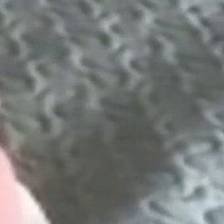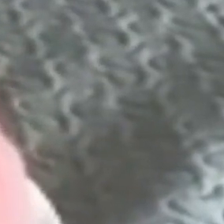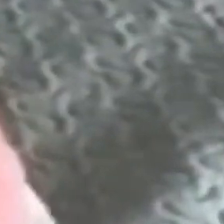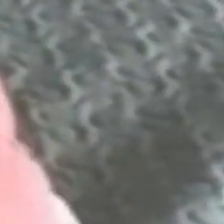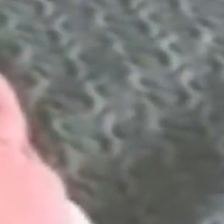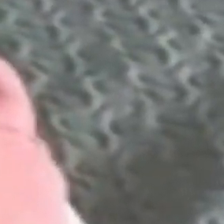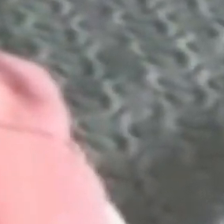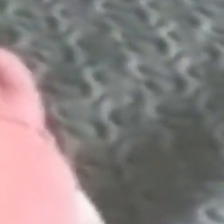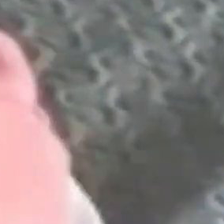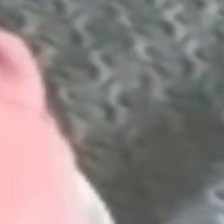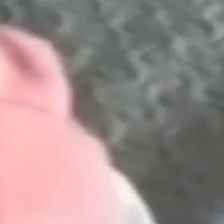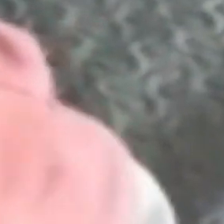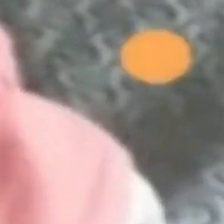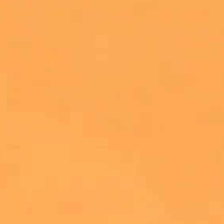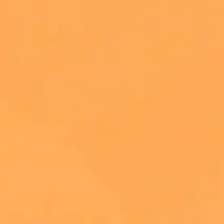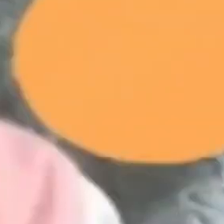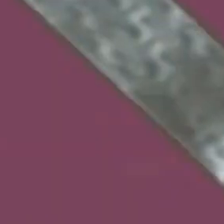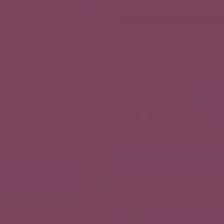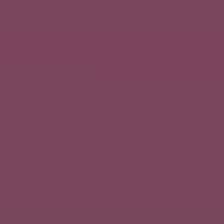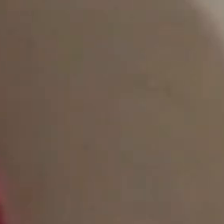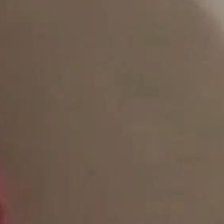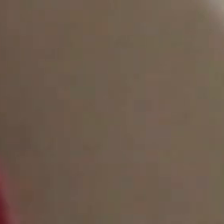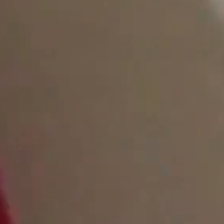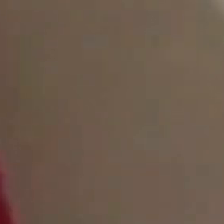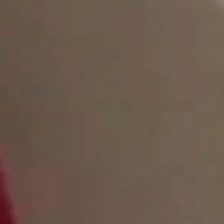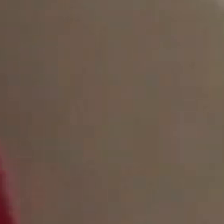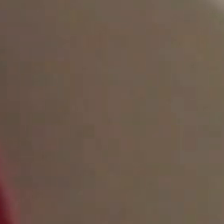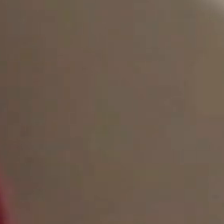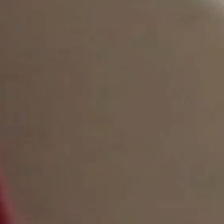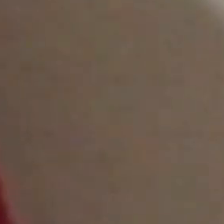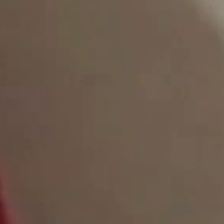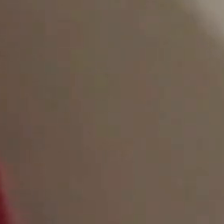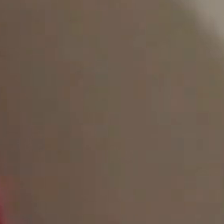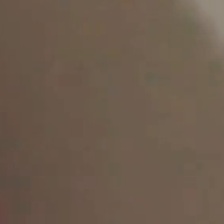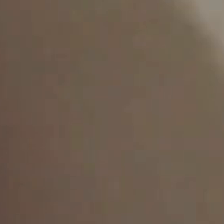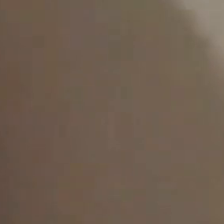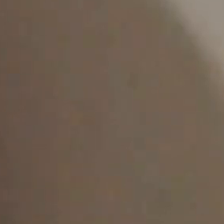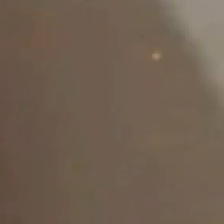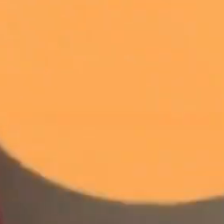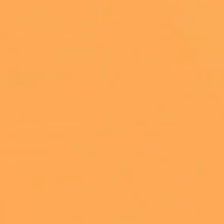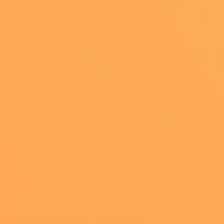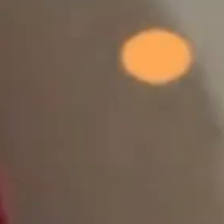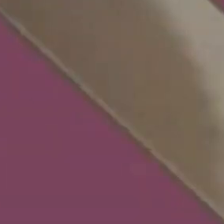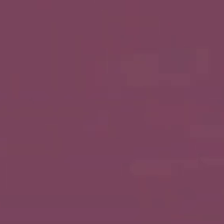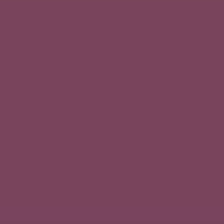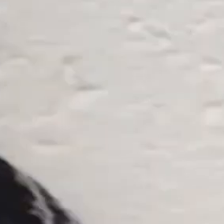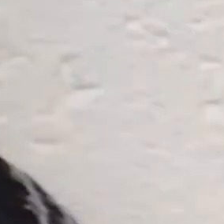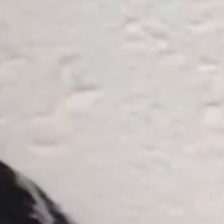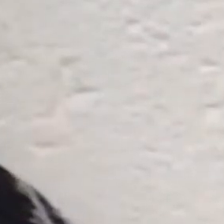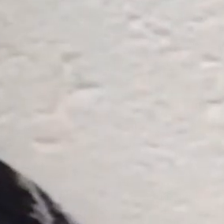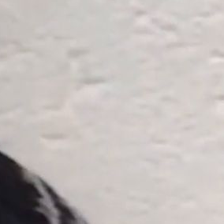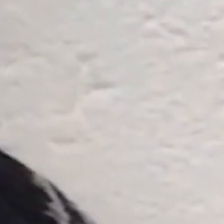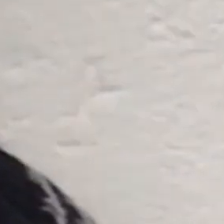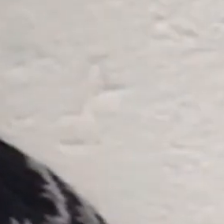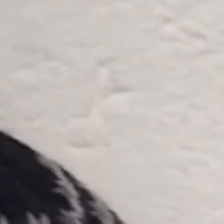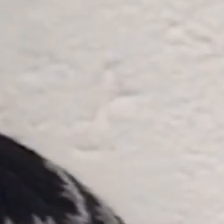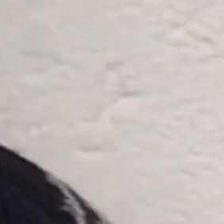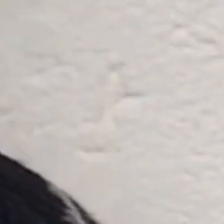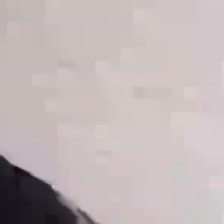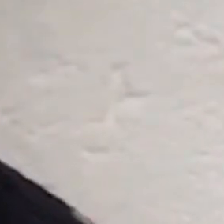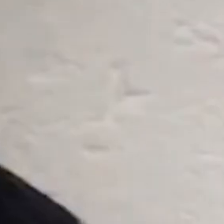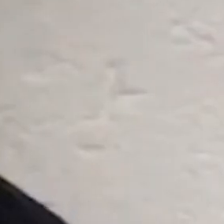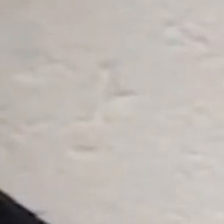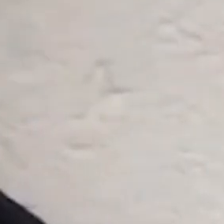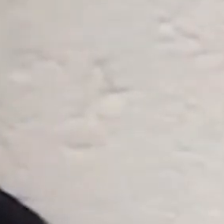para mí la mamá está la mamá está mintiendo